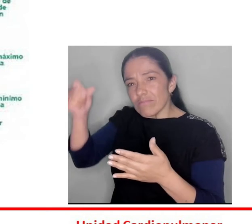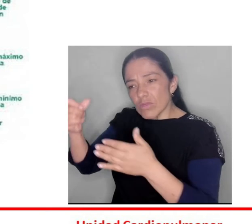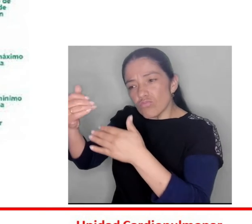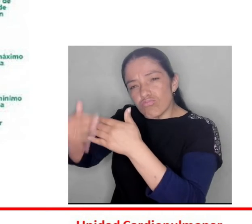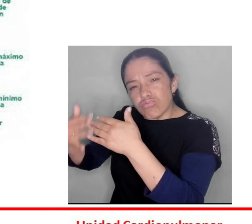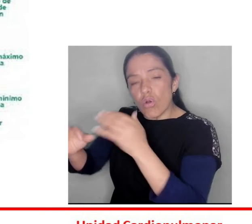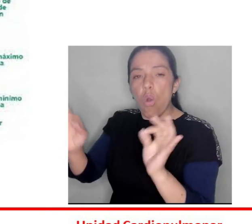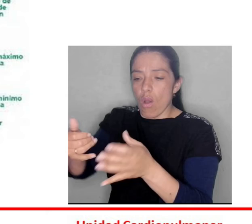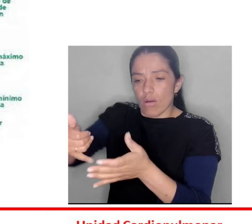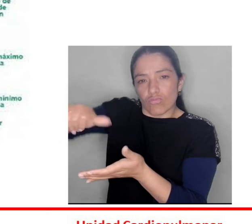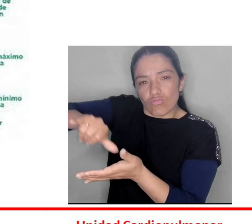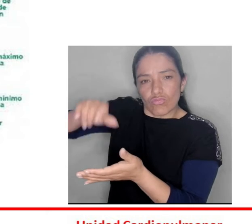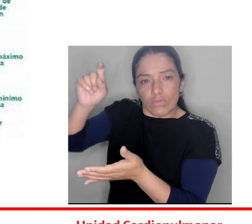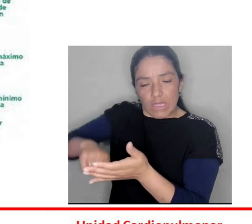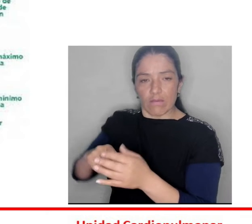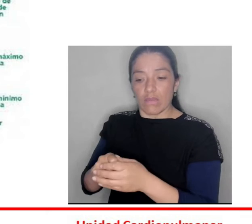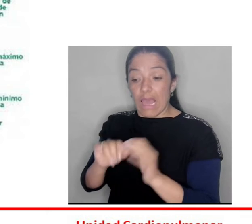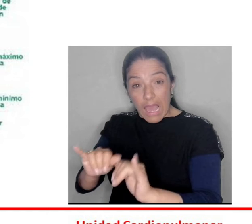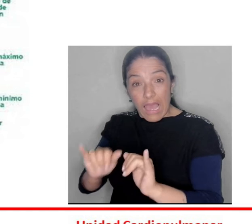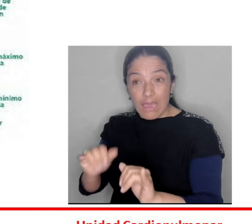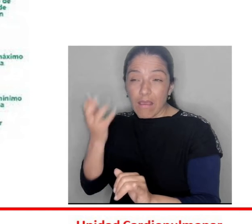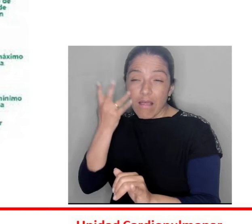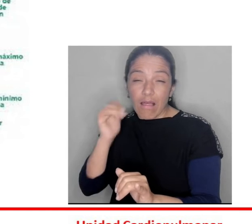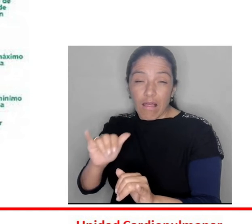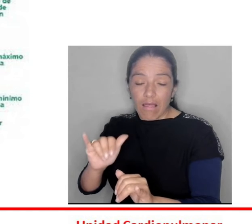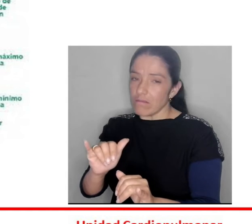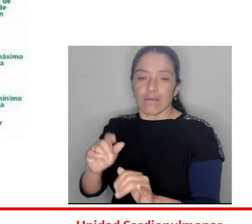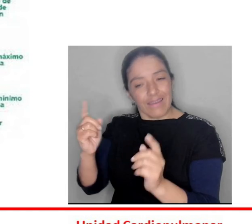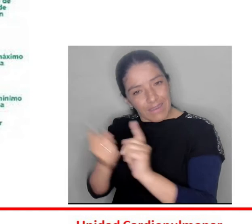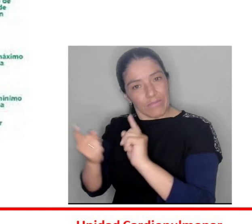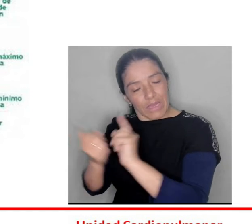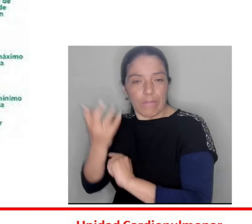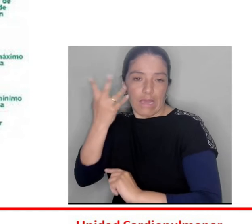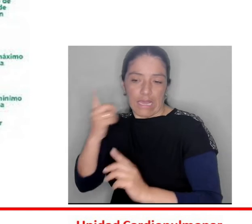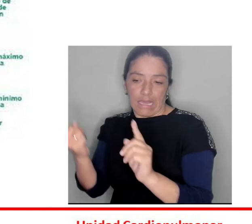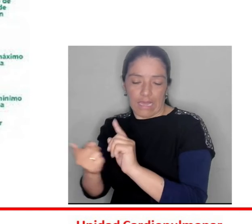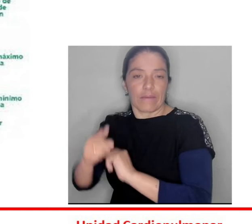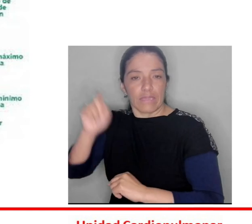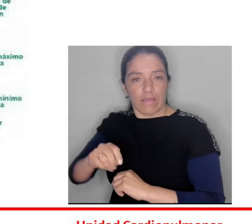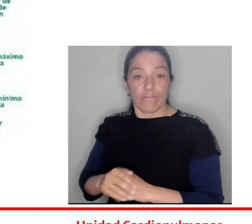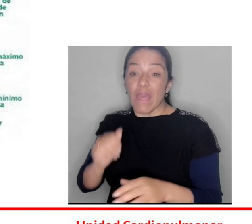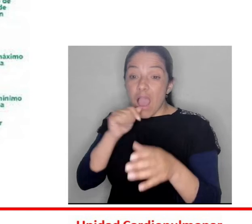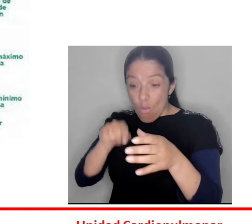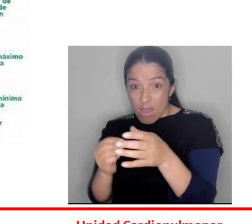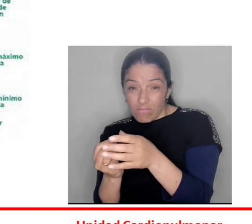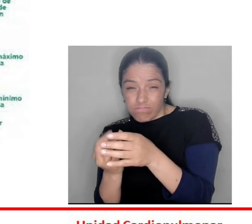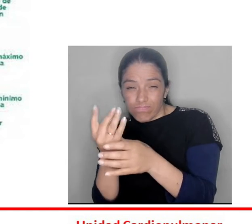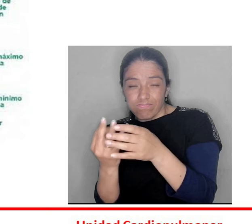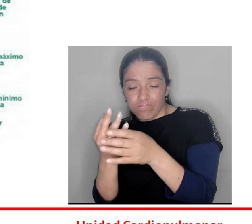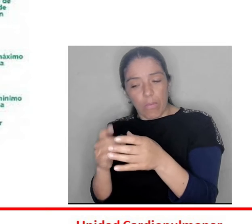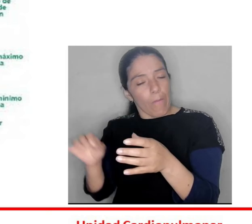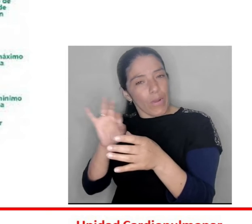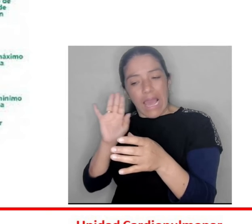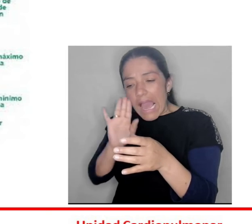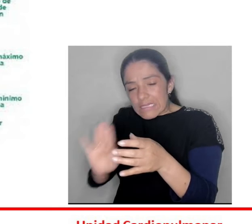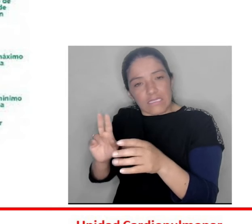ser potable, de filtro o de botella, y se debe realizar el cambio todos los días. Se debe asegurar